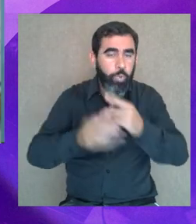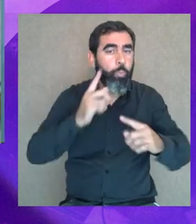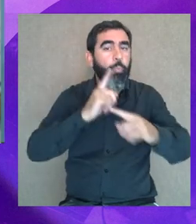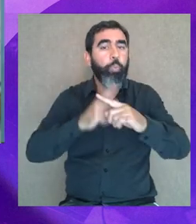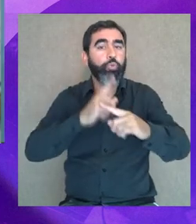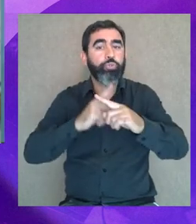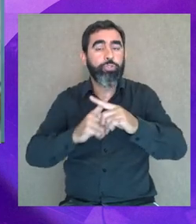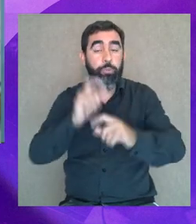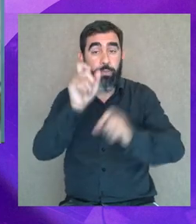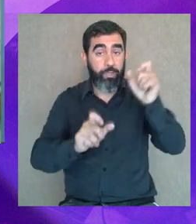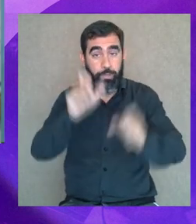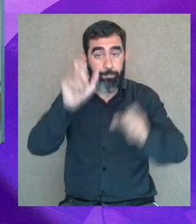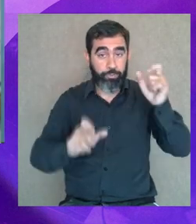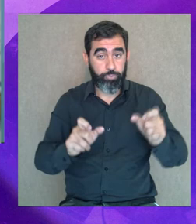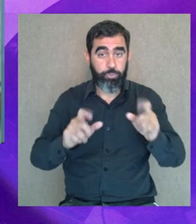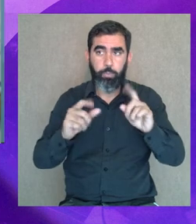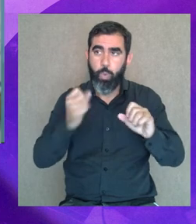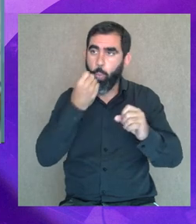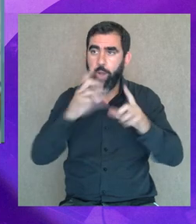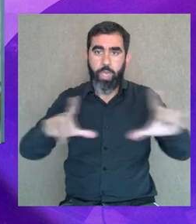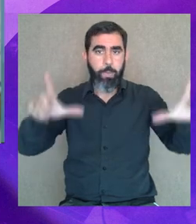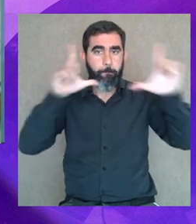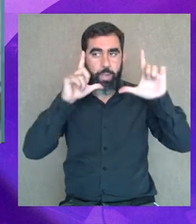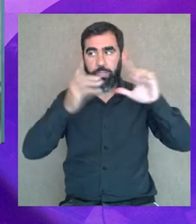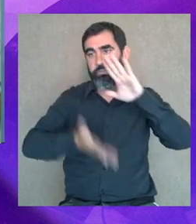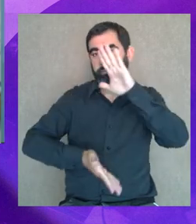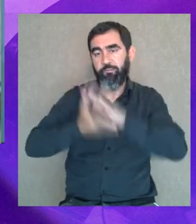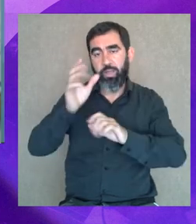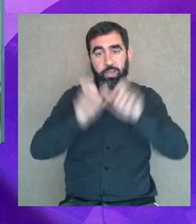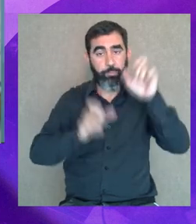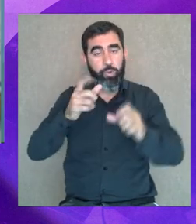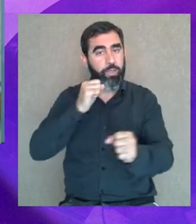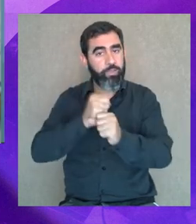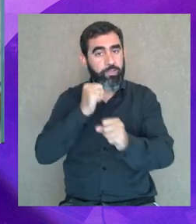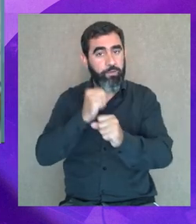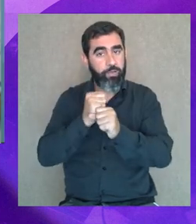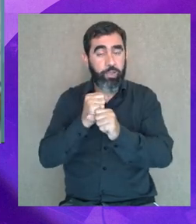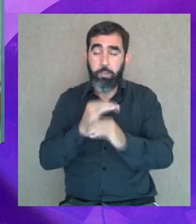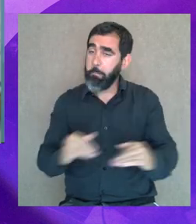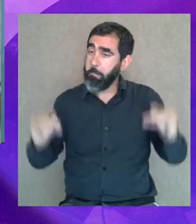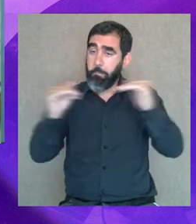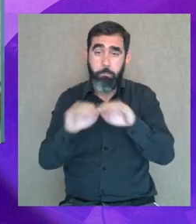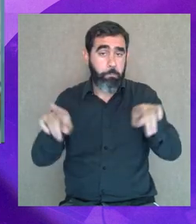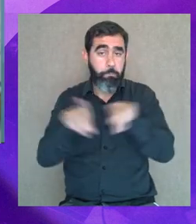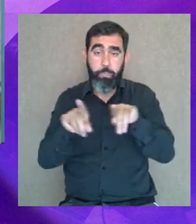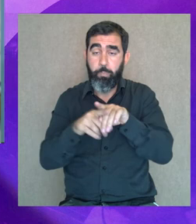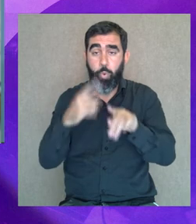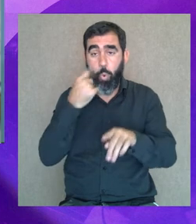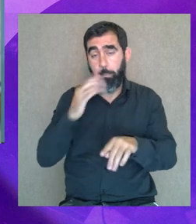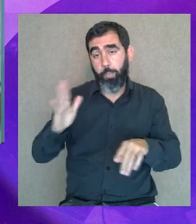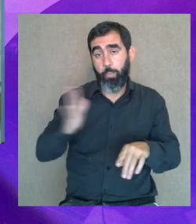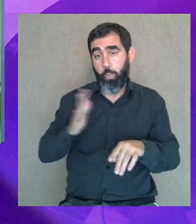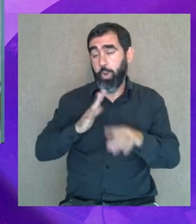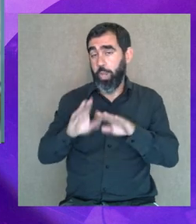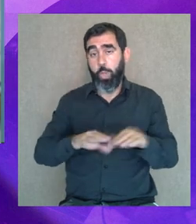de lo que se sorprendieron y de la buena imagen que se van a ver trabajando a la vez hombres y